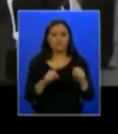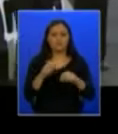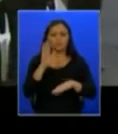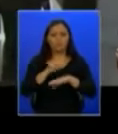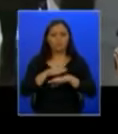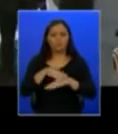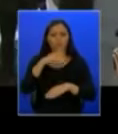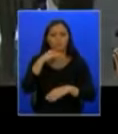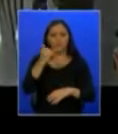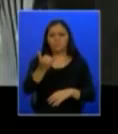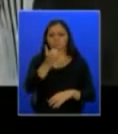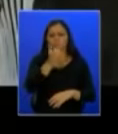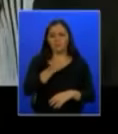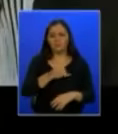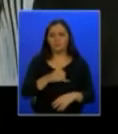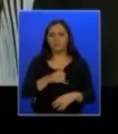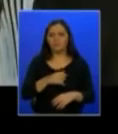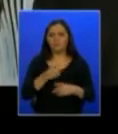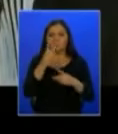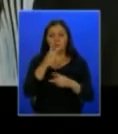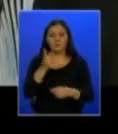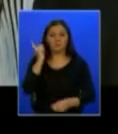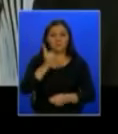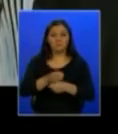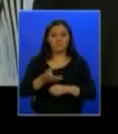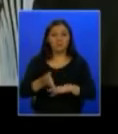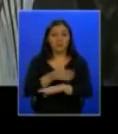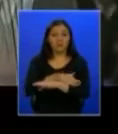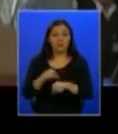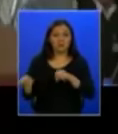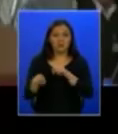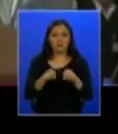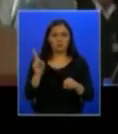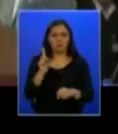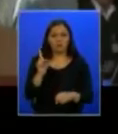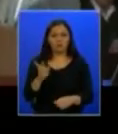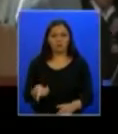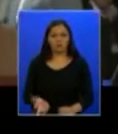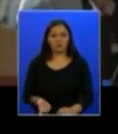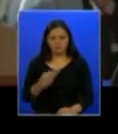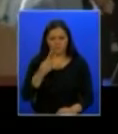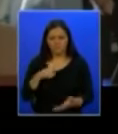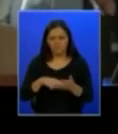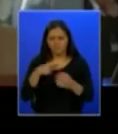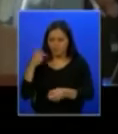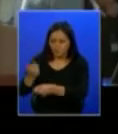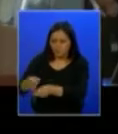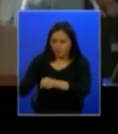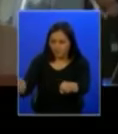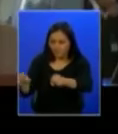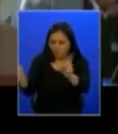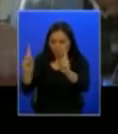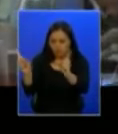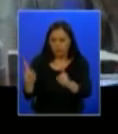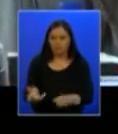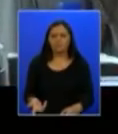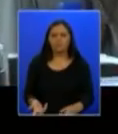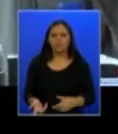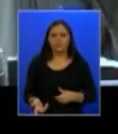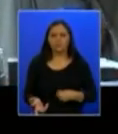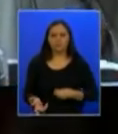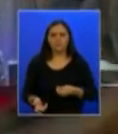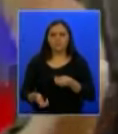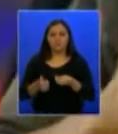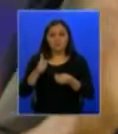Correa, porque Correa no es buen economista. O sea, hay que decretar que no haya terremotos, de acuerdo a estos genios, ¿no? Entonces, el primer eje fue la década ganada.